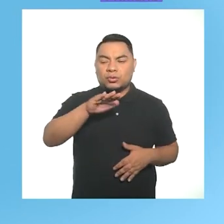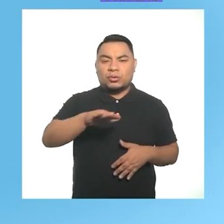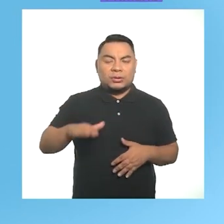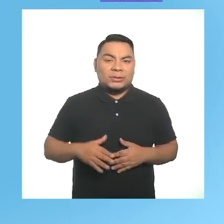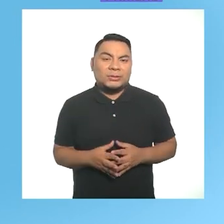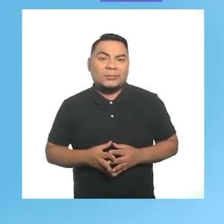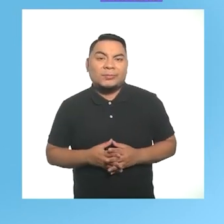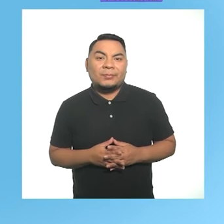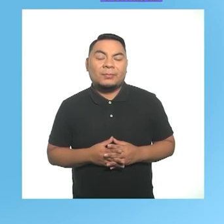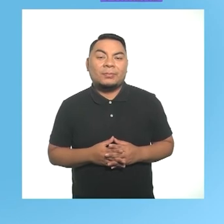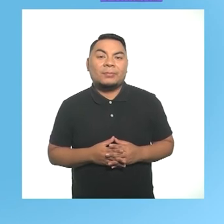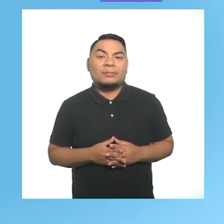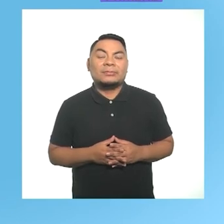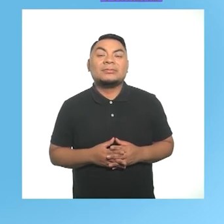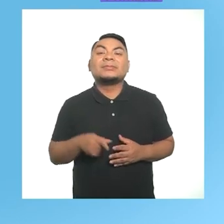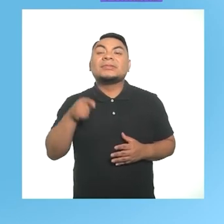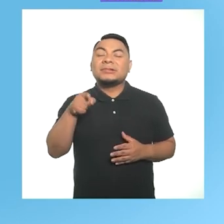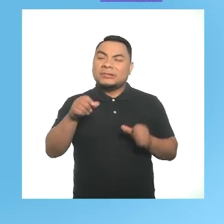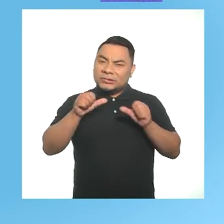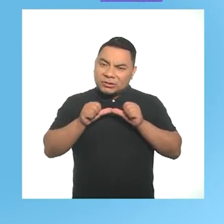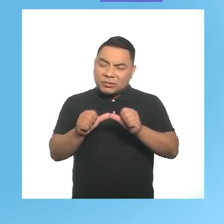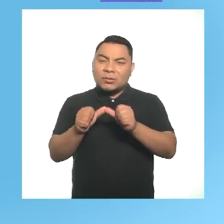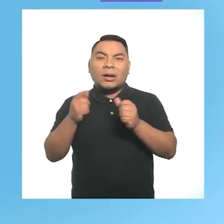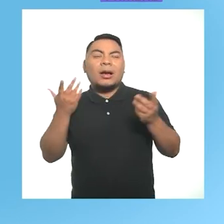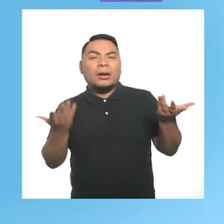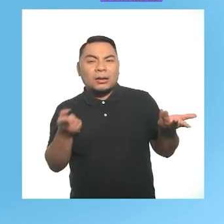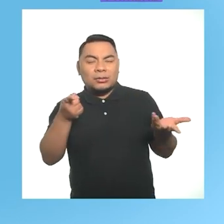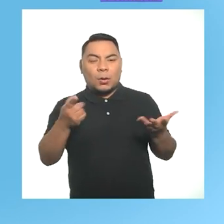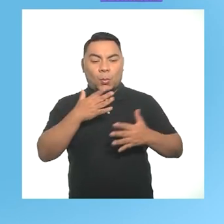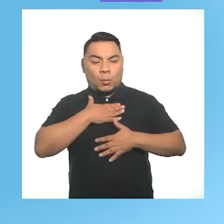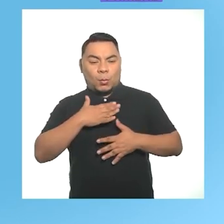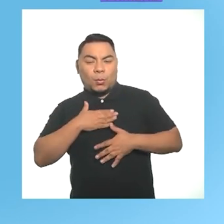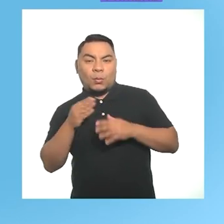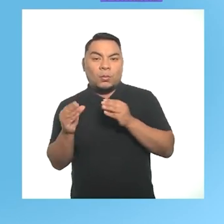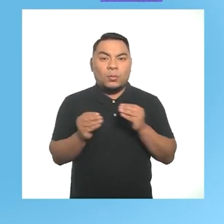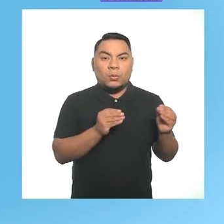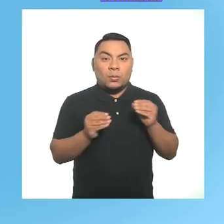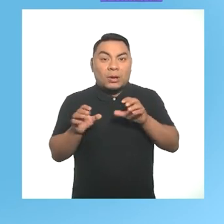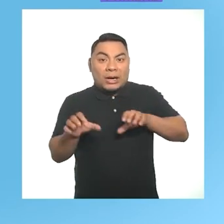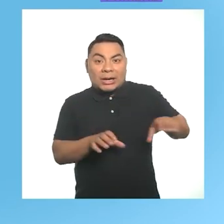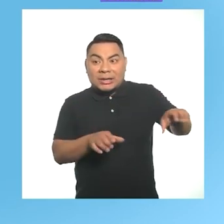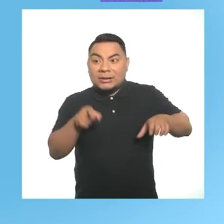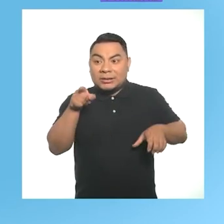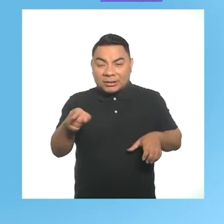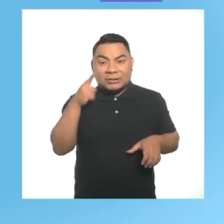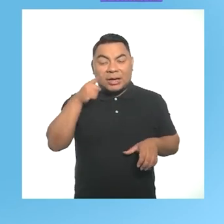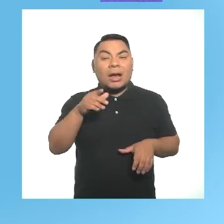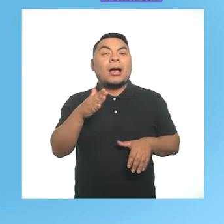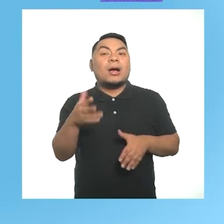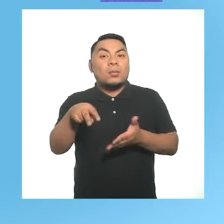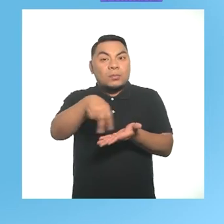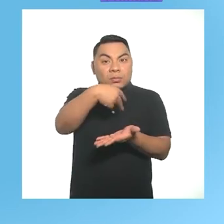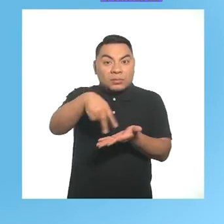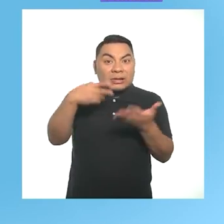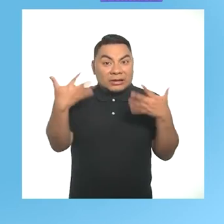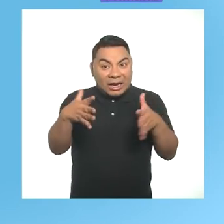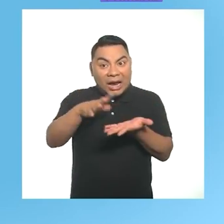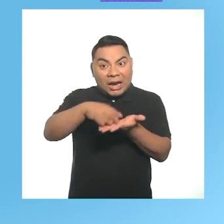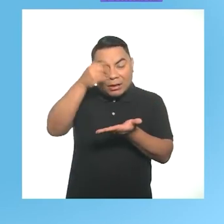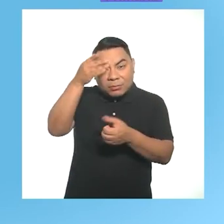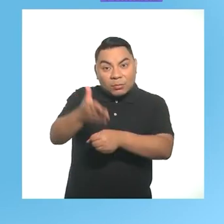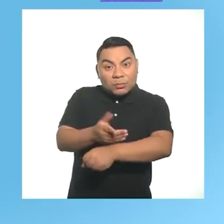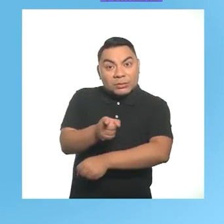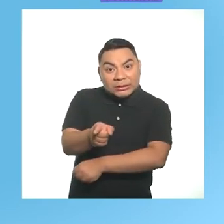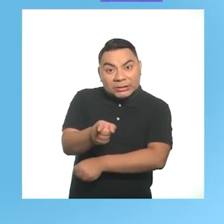niña o niño. ¿Mantuvo el equilibrio de su cuerpo al realizar los pasos de baile?